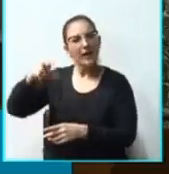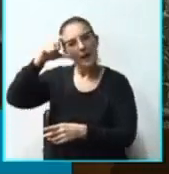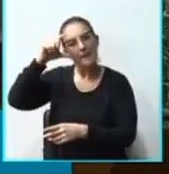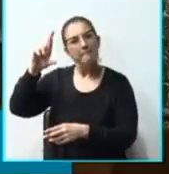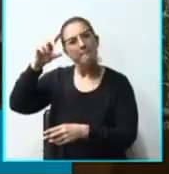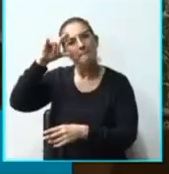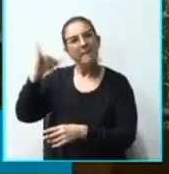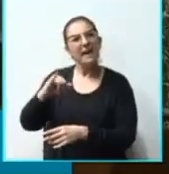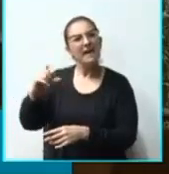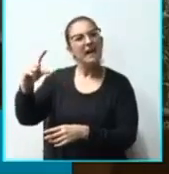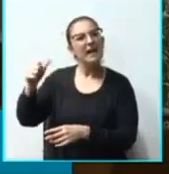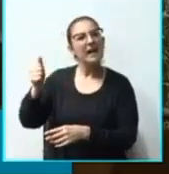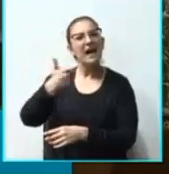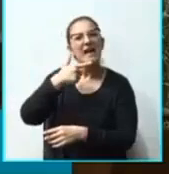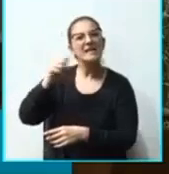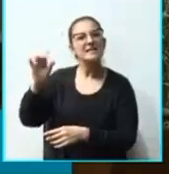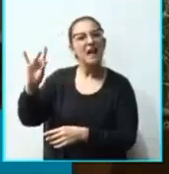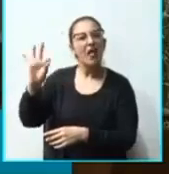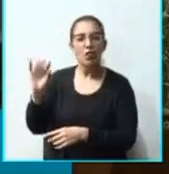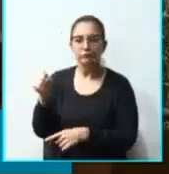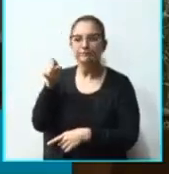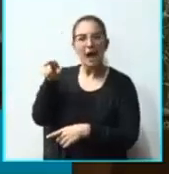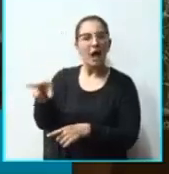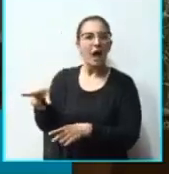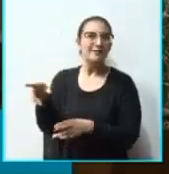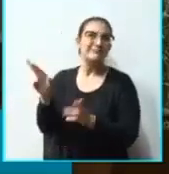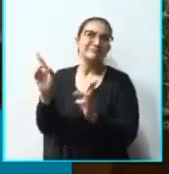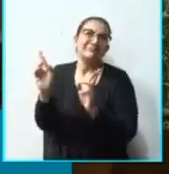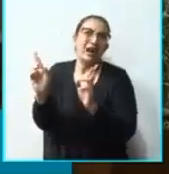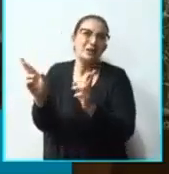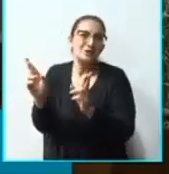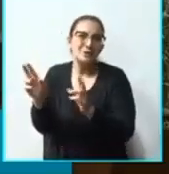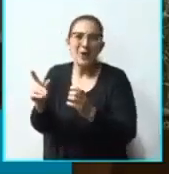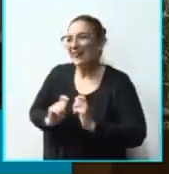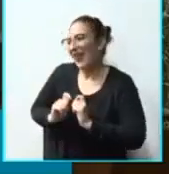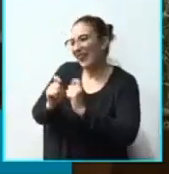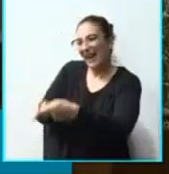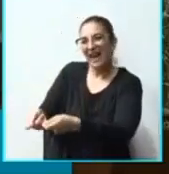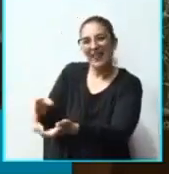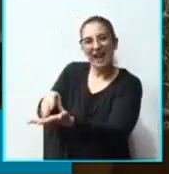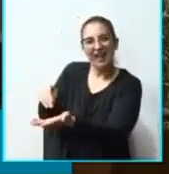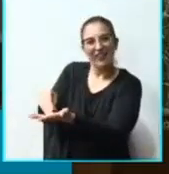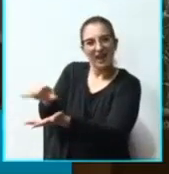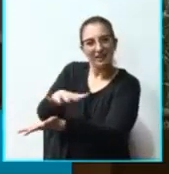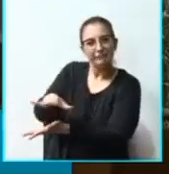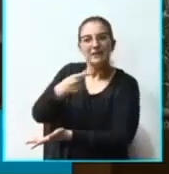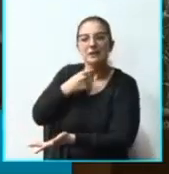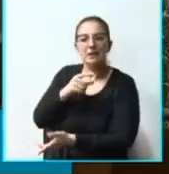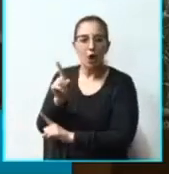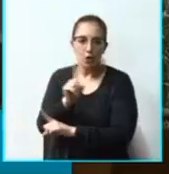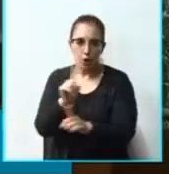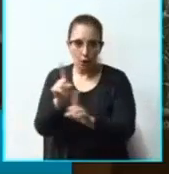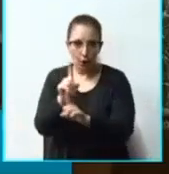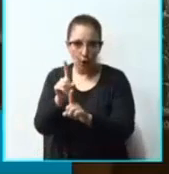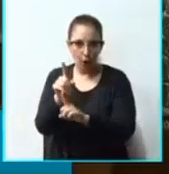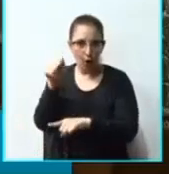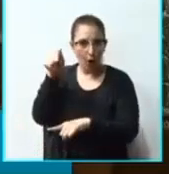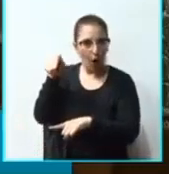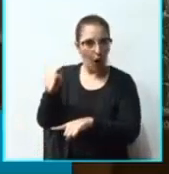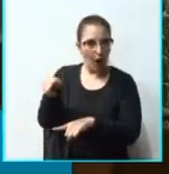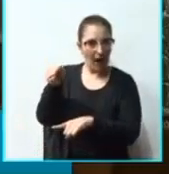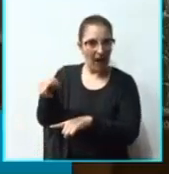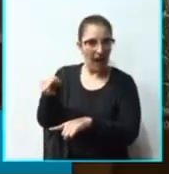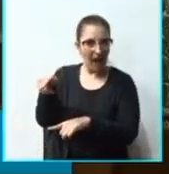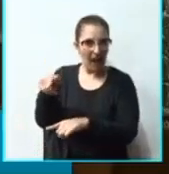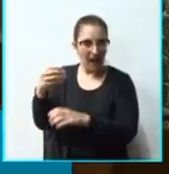cualquiera que tuvo la suerte de que le den esas tierras en Guernica? No, era quien le hacía los discursos